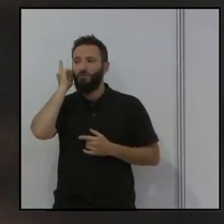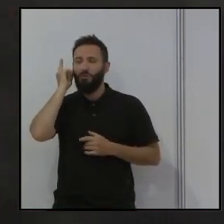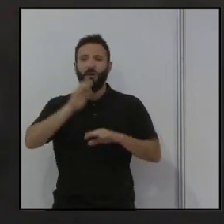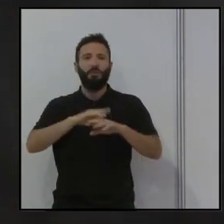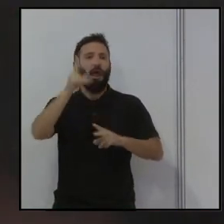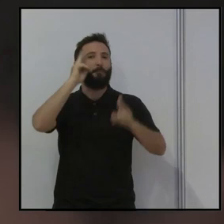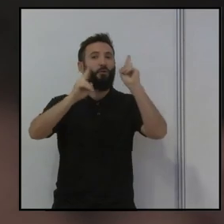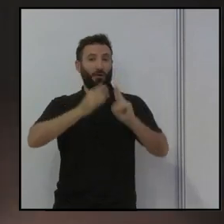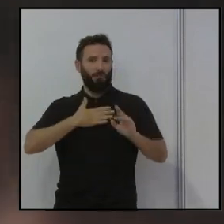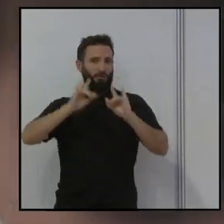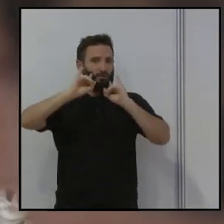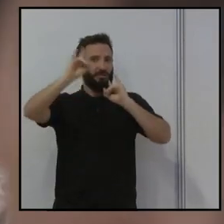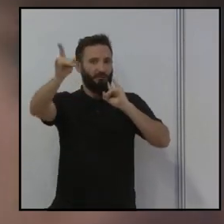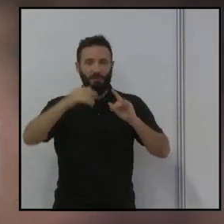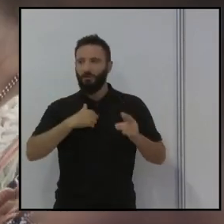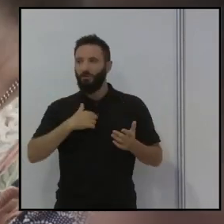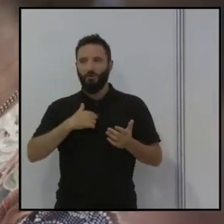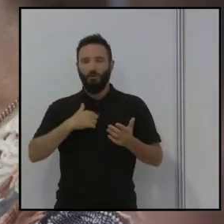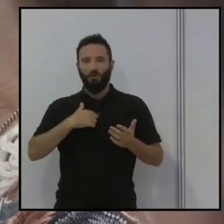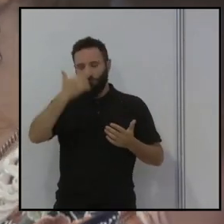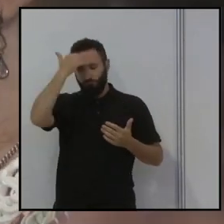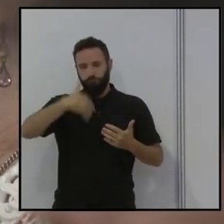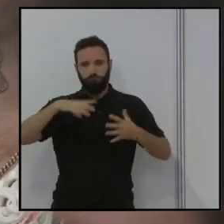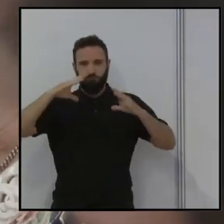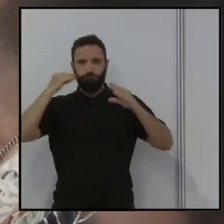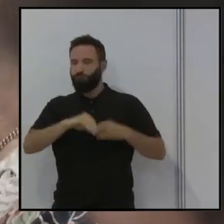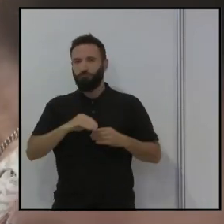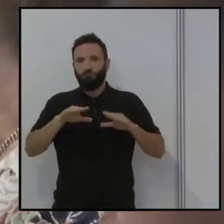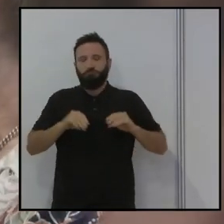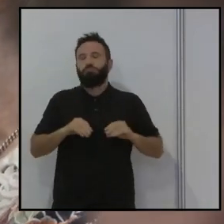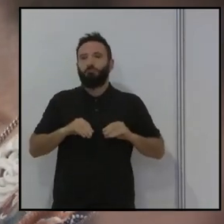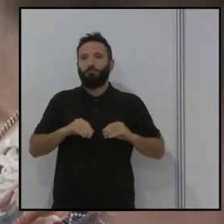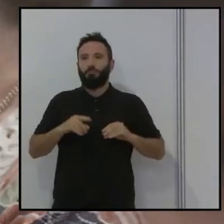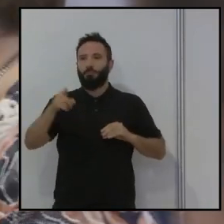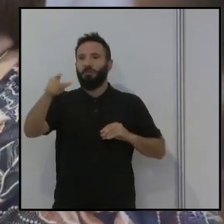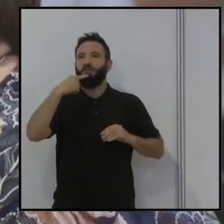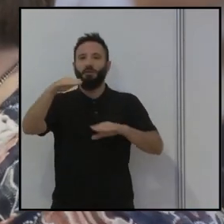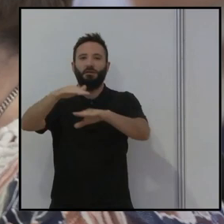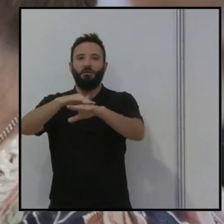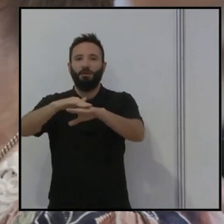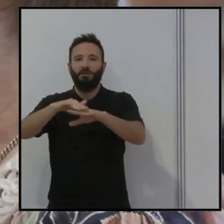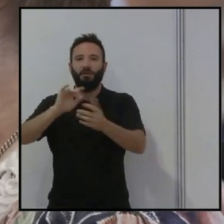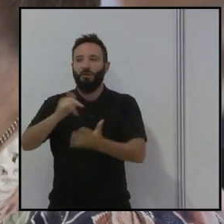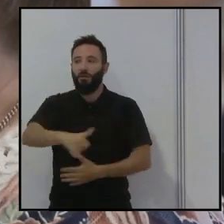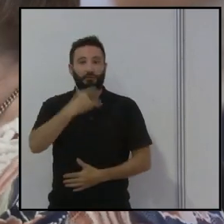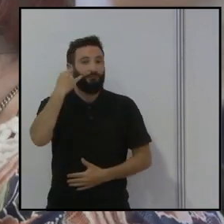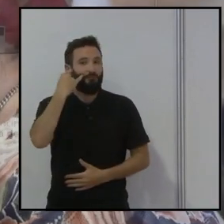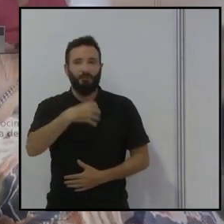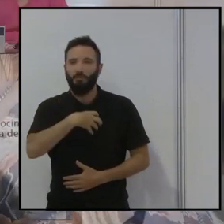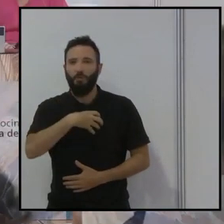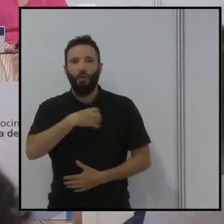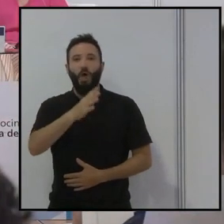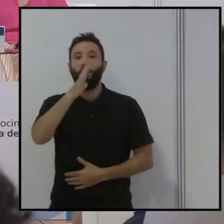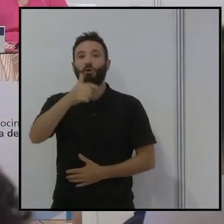pelo y me quedé de piedra cuando me dijo, pues perdona Sara, no te puedo coger todavía porque